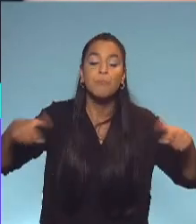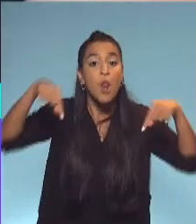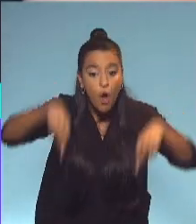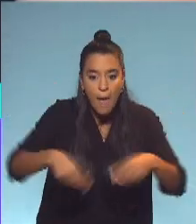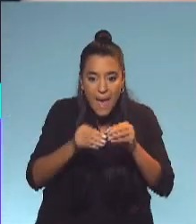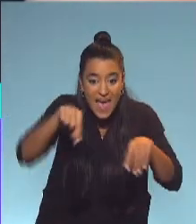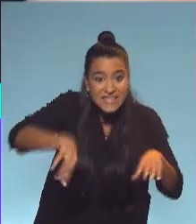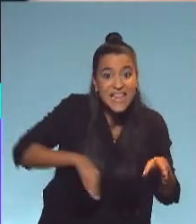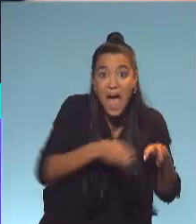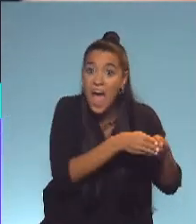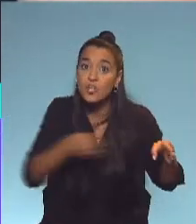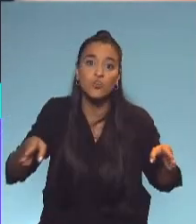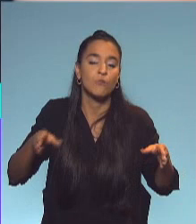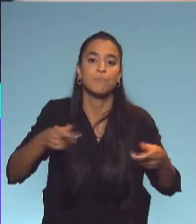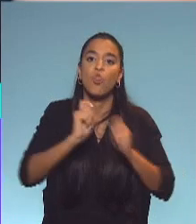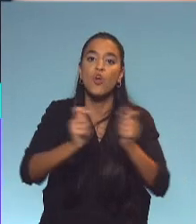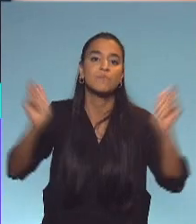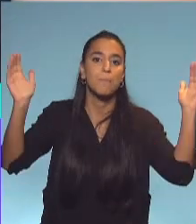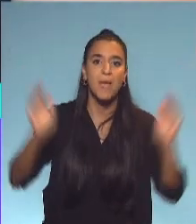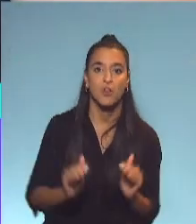año la donación bajó.